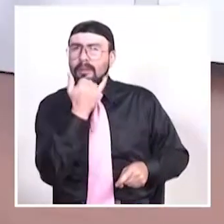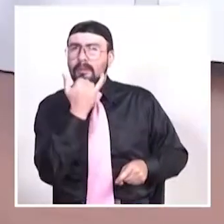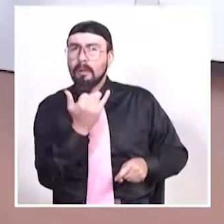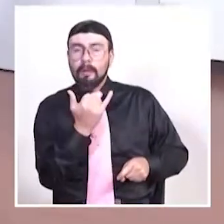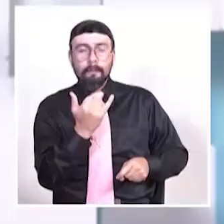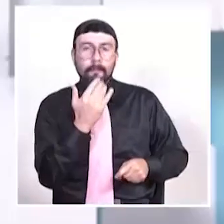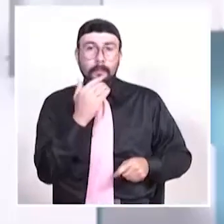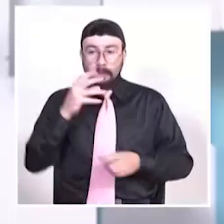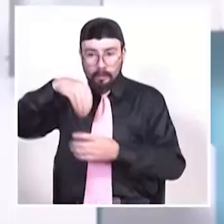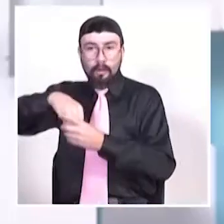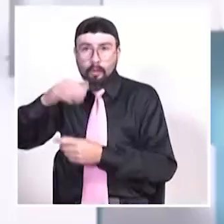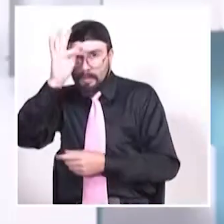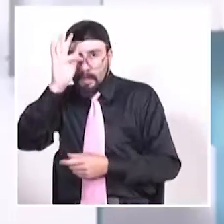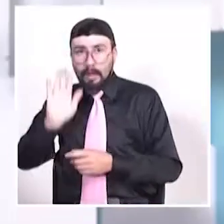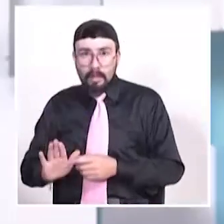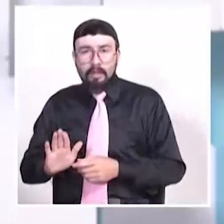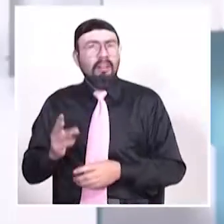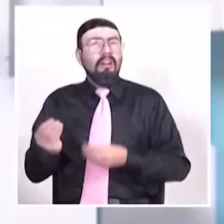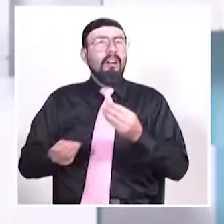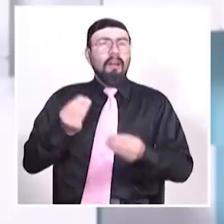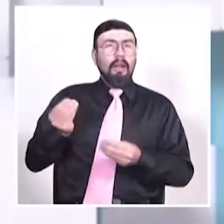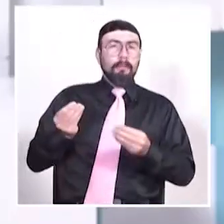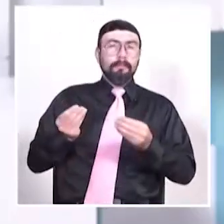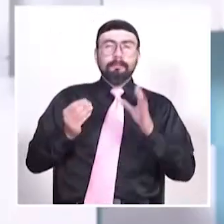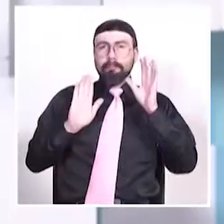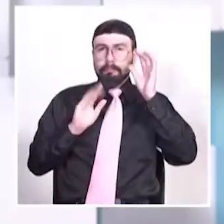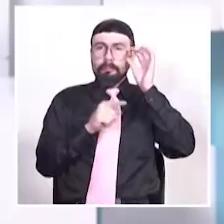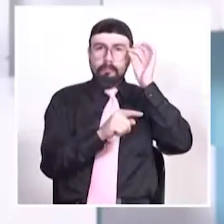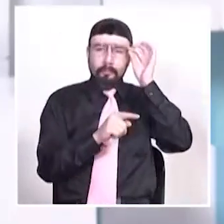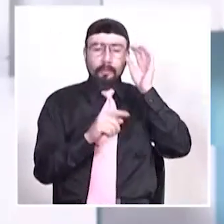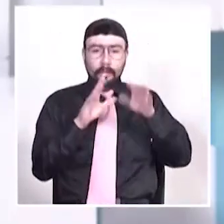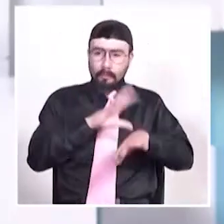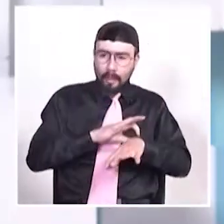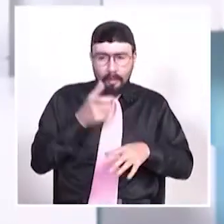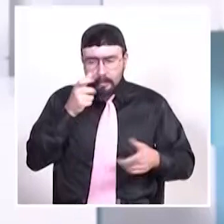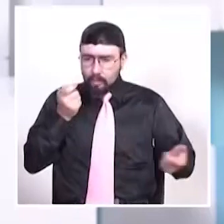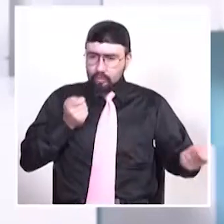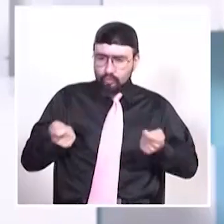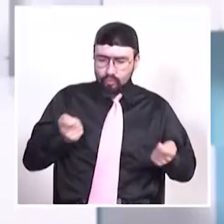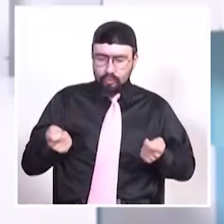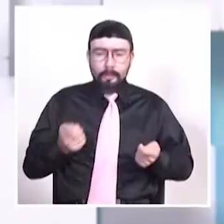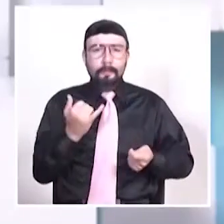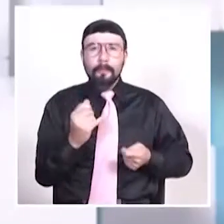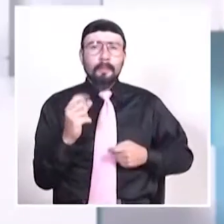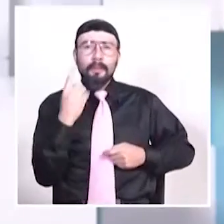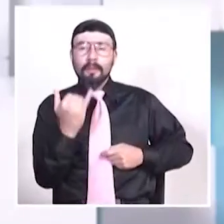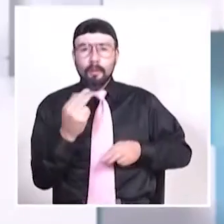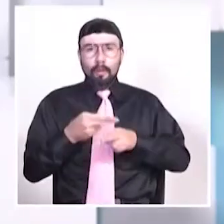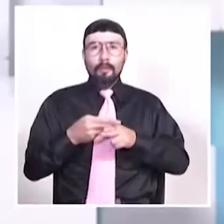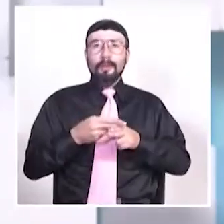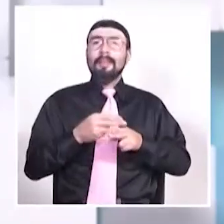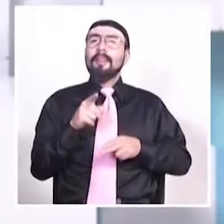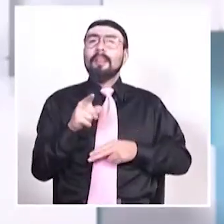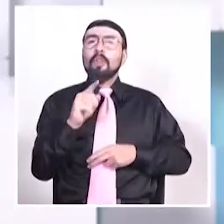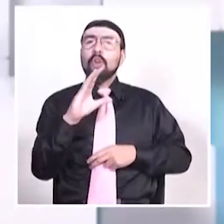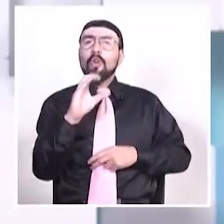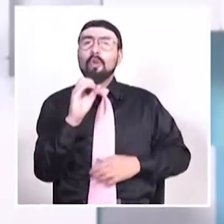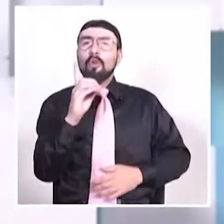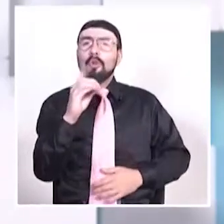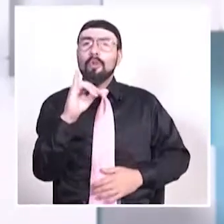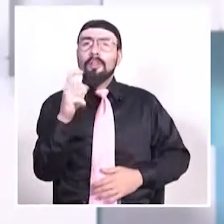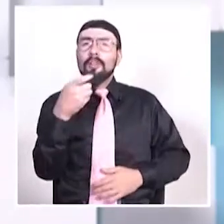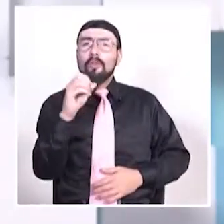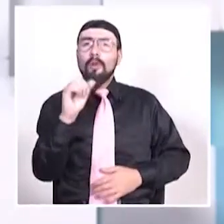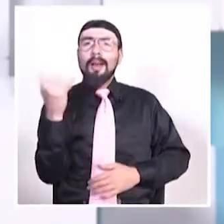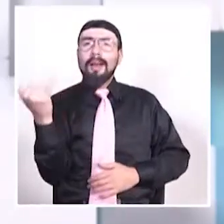sucede intrahospitalariamente, pues entonces está diseñado algo que se llama el código azul, y en ese código